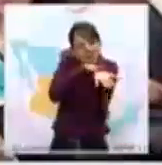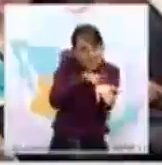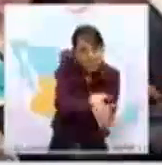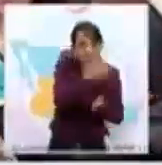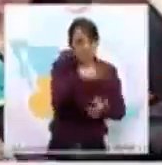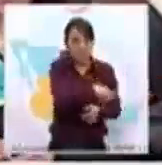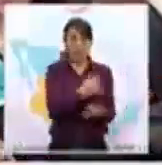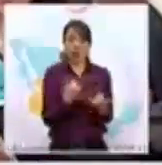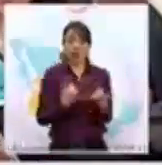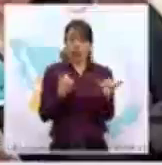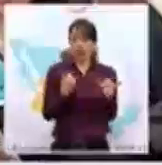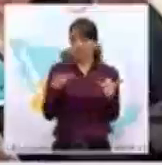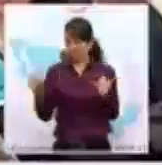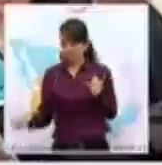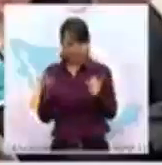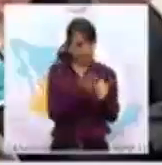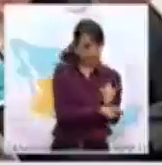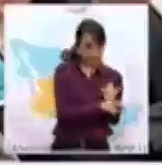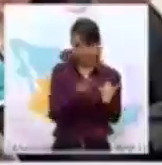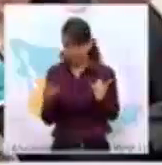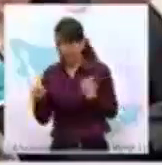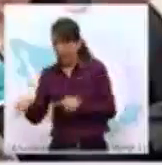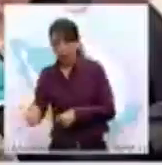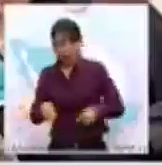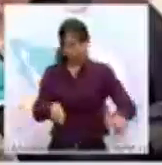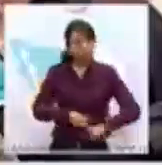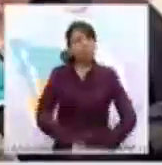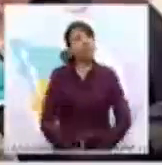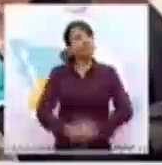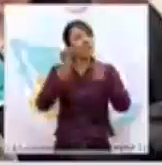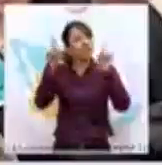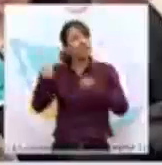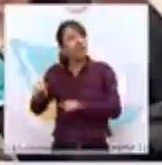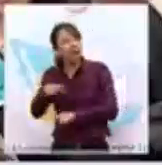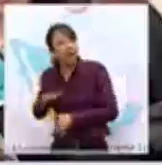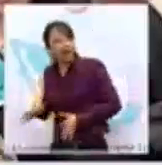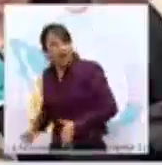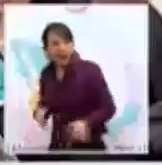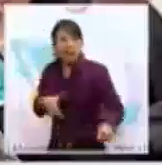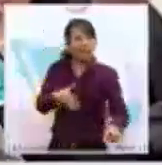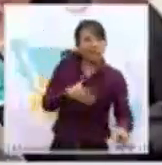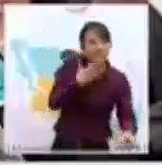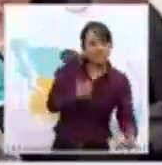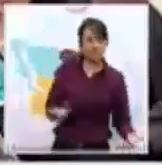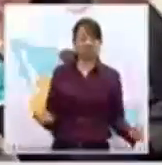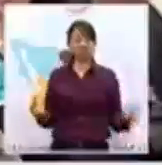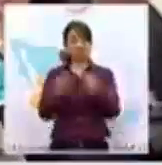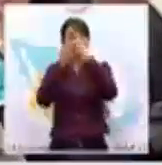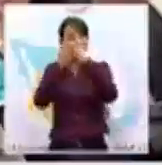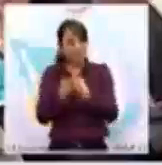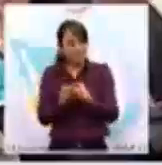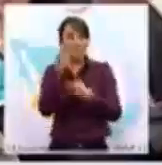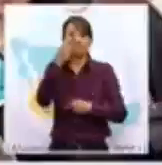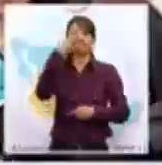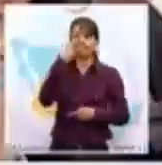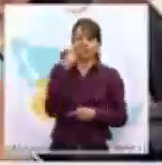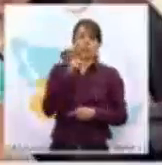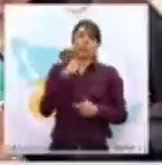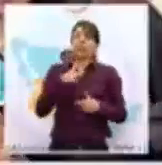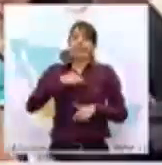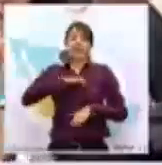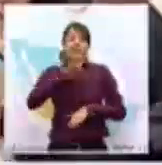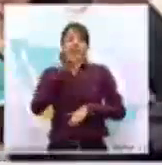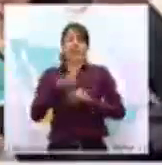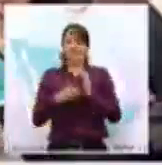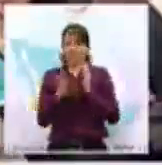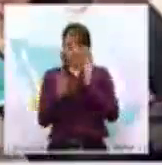de un lado y del otro son radicalmente distintas, o sea, chocan, ¿no? Y efectivamente cuando alguien llega a una preparatoria y tiene la